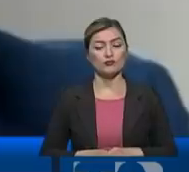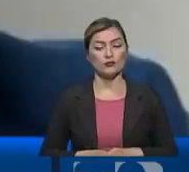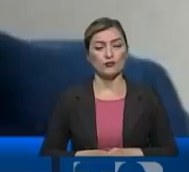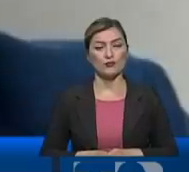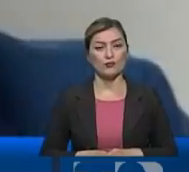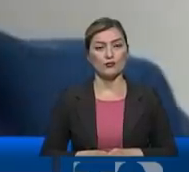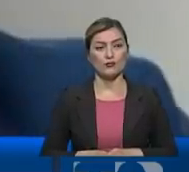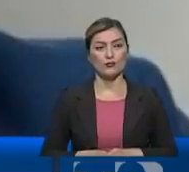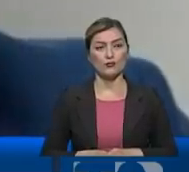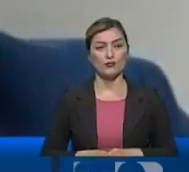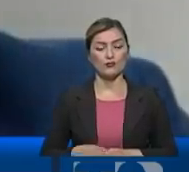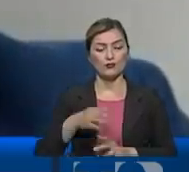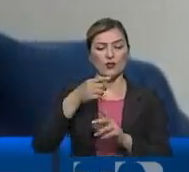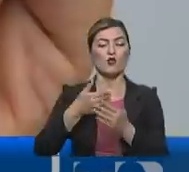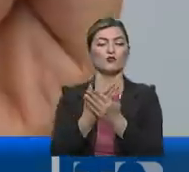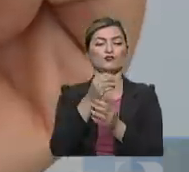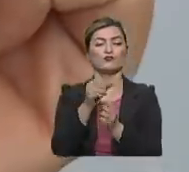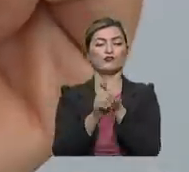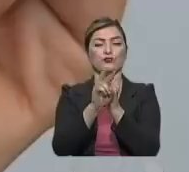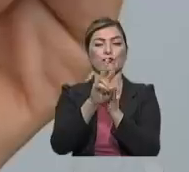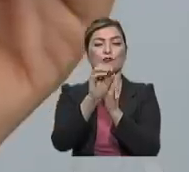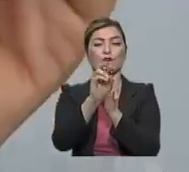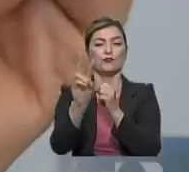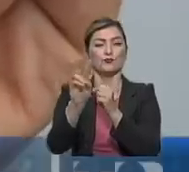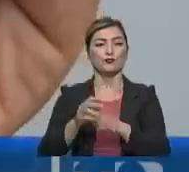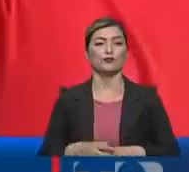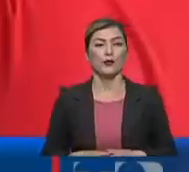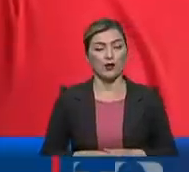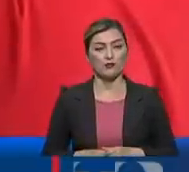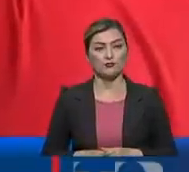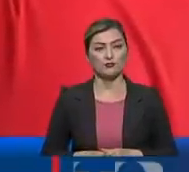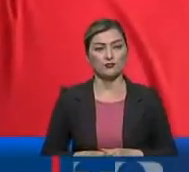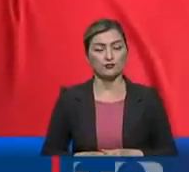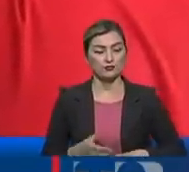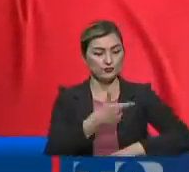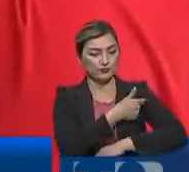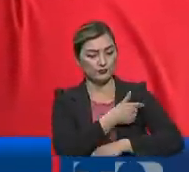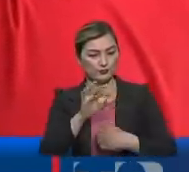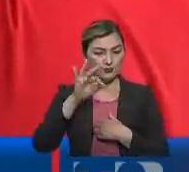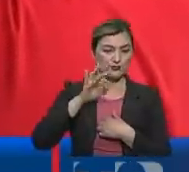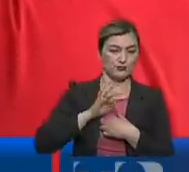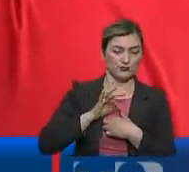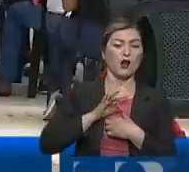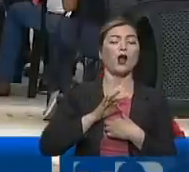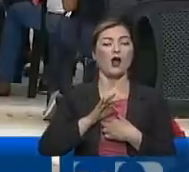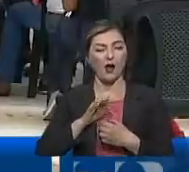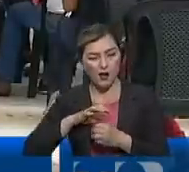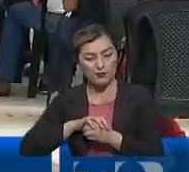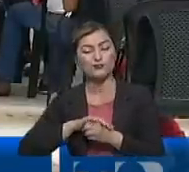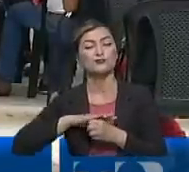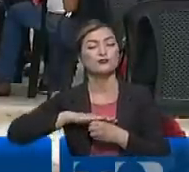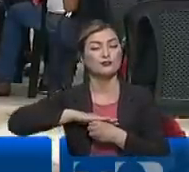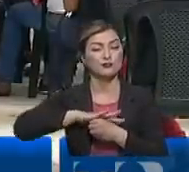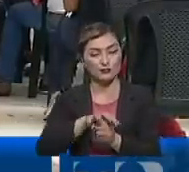durante este nuevo año. Y sobre la relación de la vacuna con los contagios y la variante Omicron, aclaró a la ciudadanía